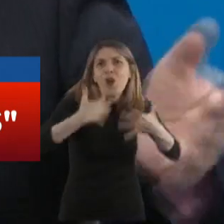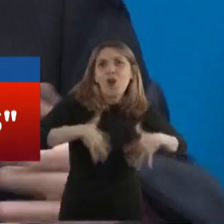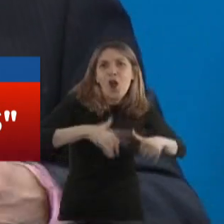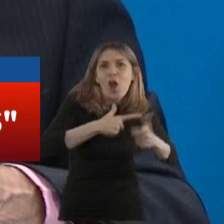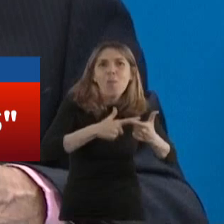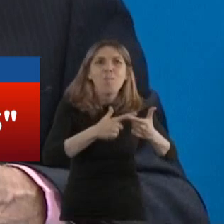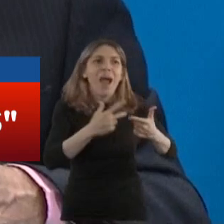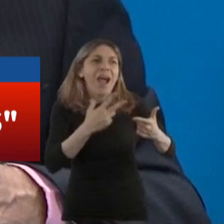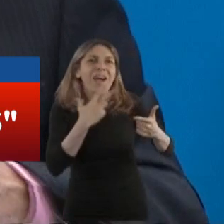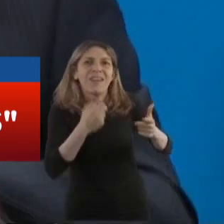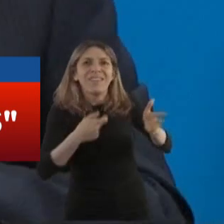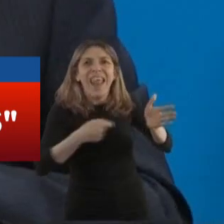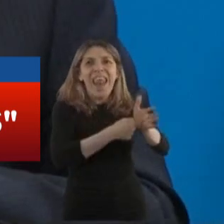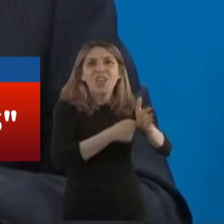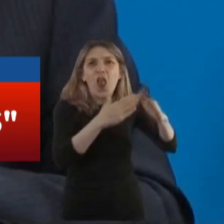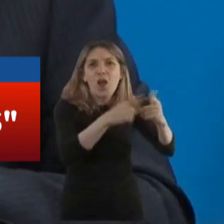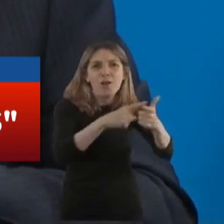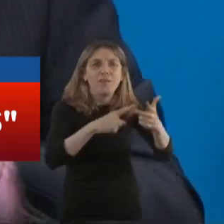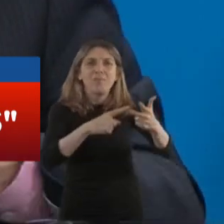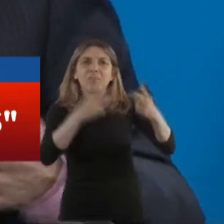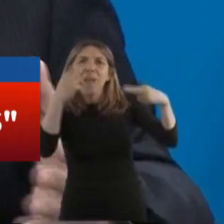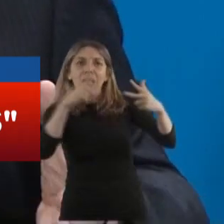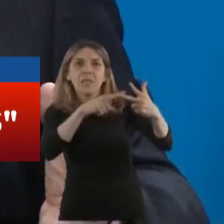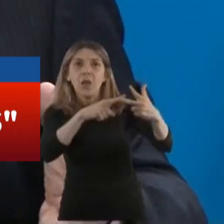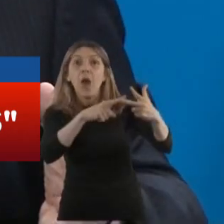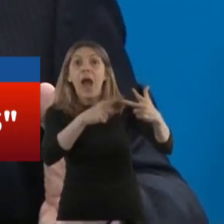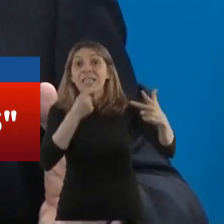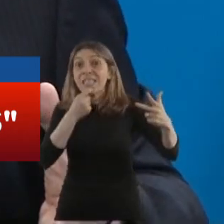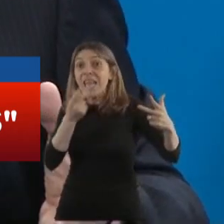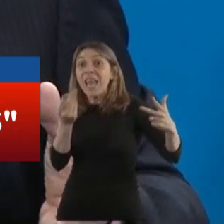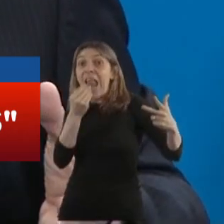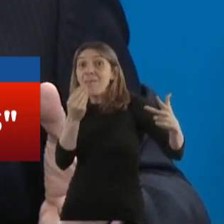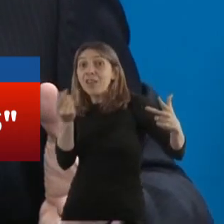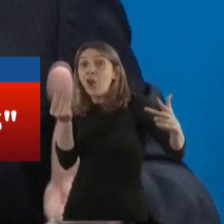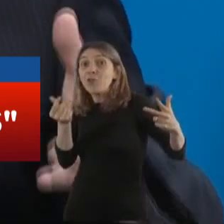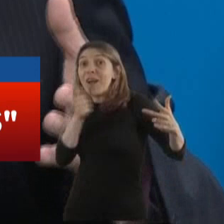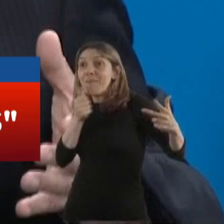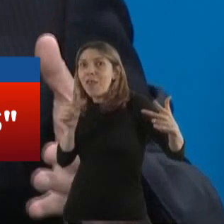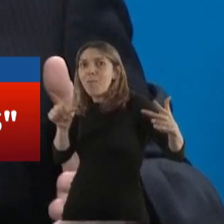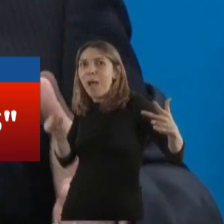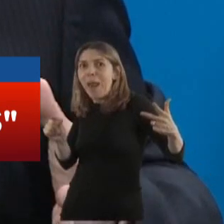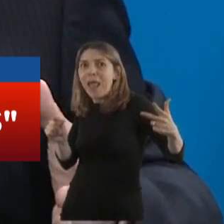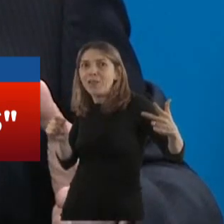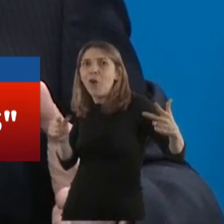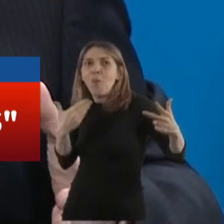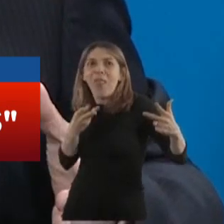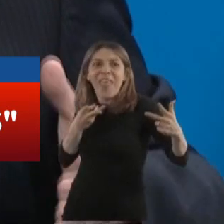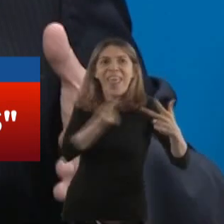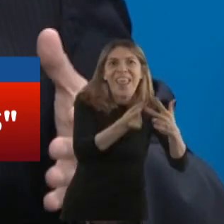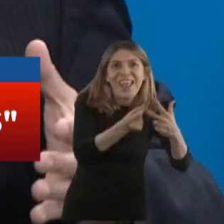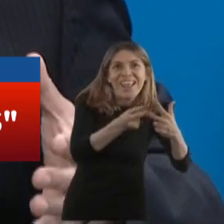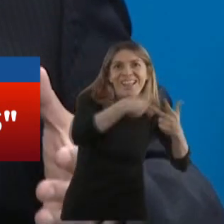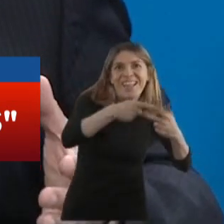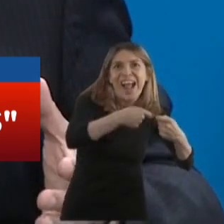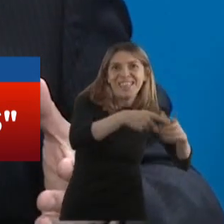indumentaria, electrodomésticos, recreación, va a ser mucho mayor. Entonces, con esta idea, este